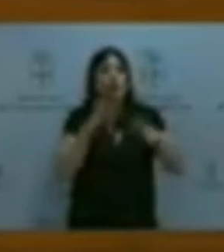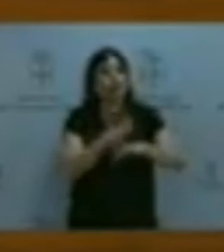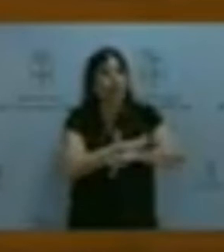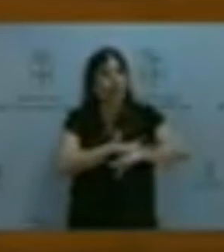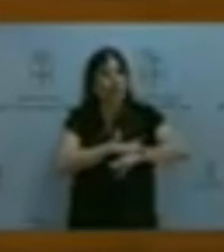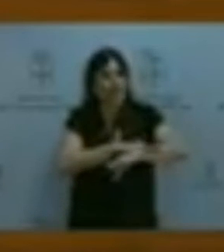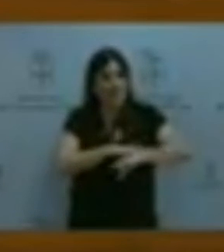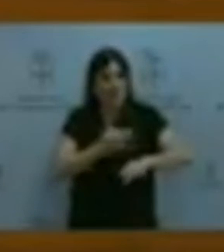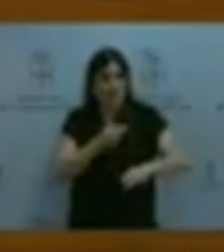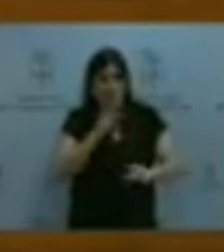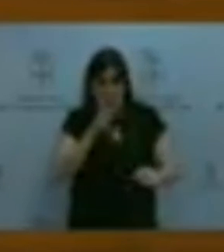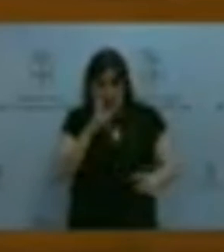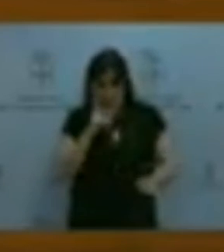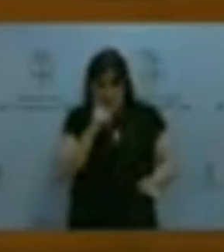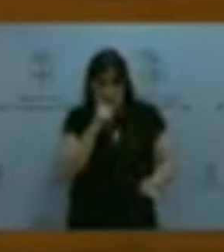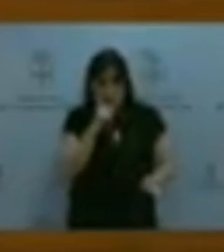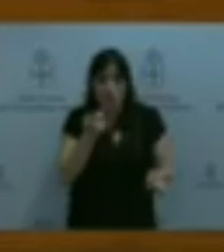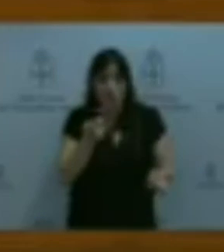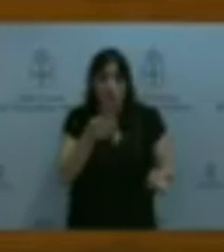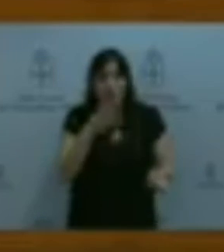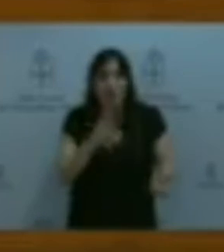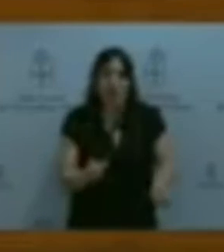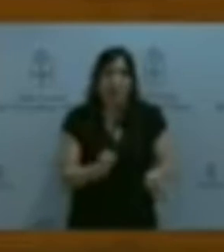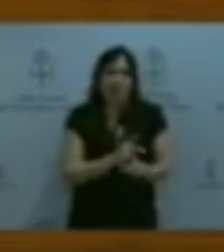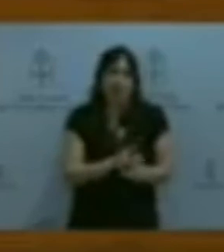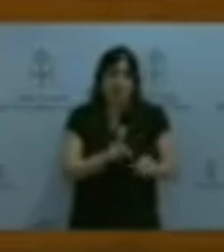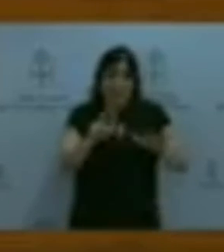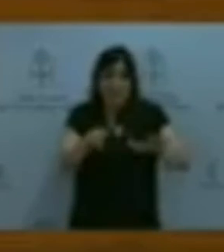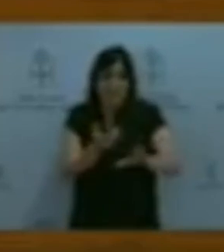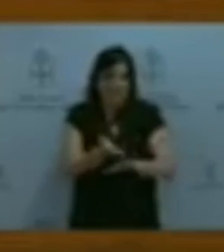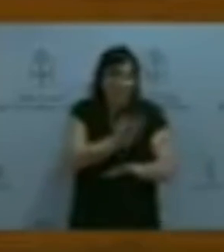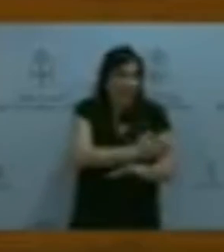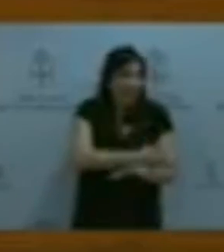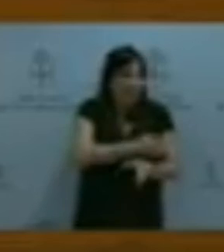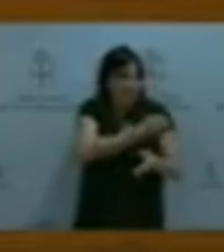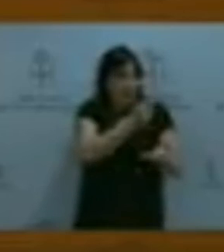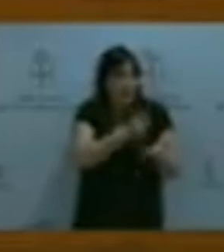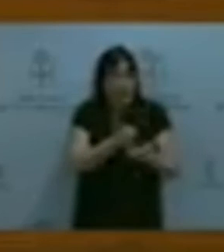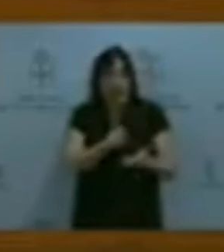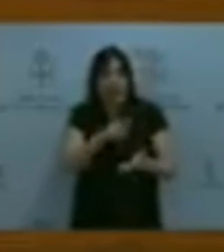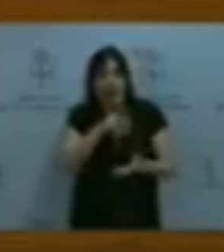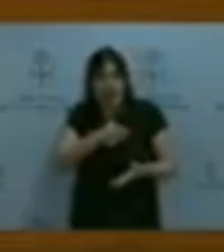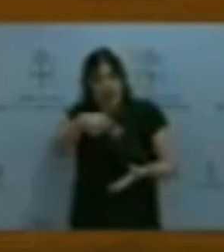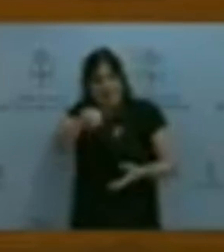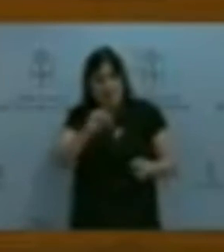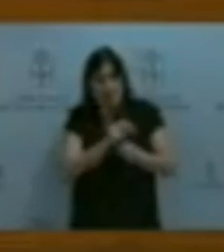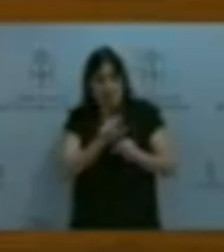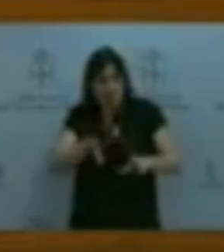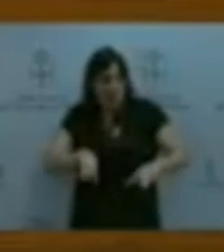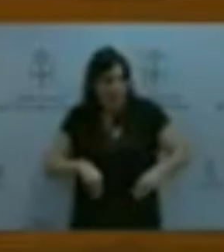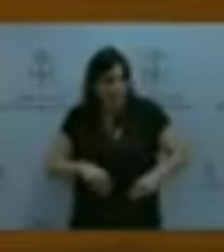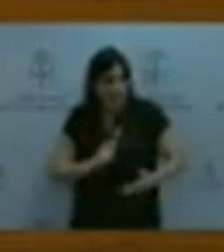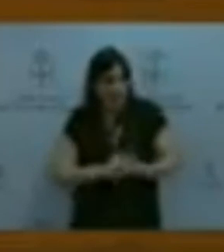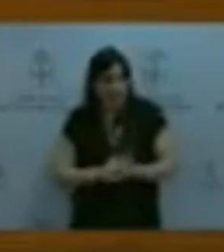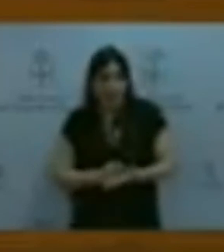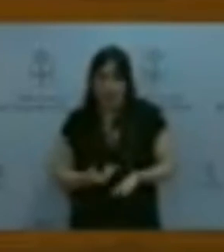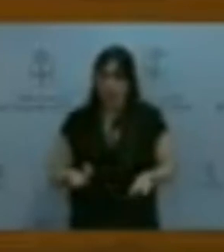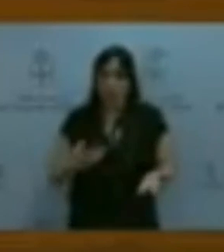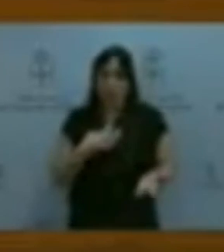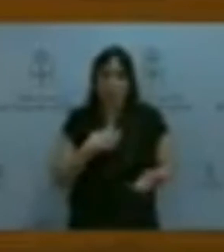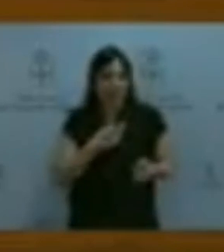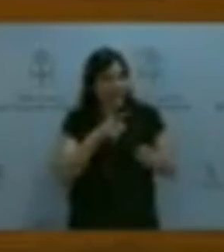asumir es los 6 meses de su dejadez. No obstante, ya veo que sonríe, No sé quién es el ministro que les han nombrado. A lo